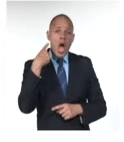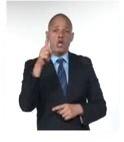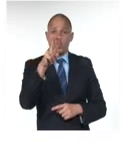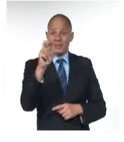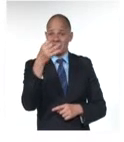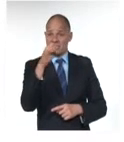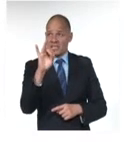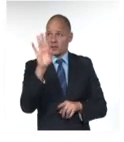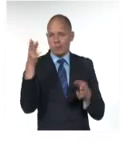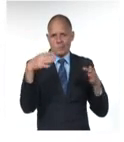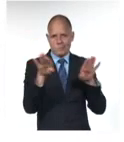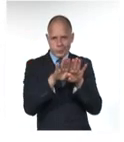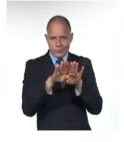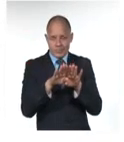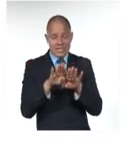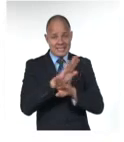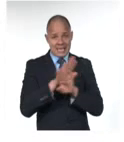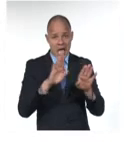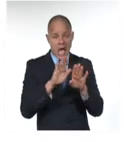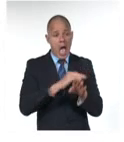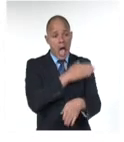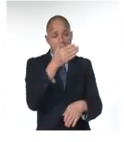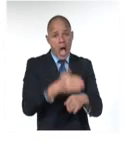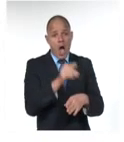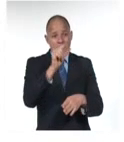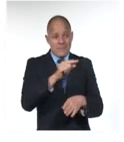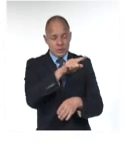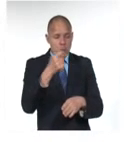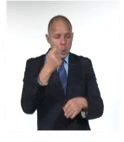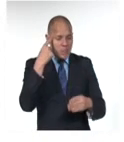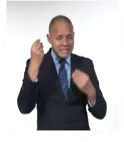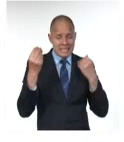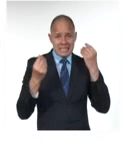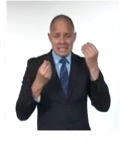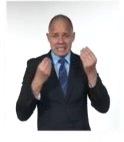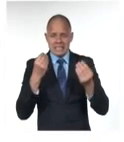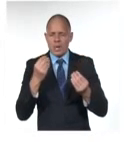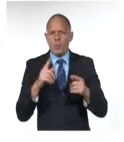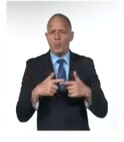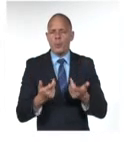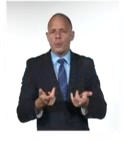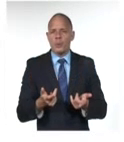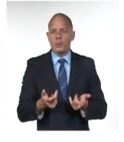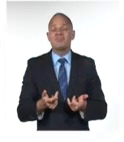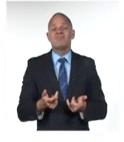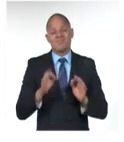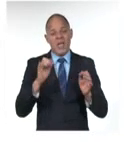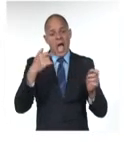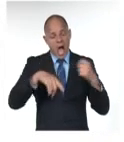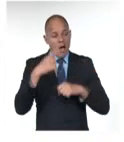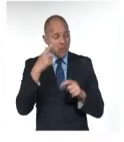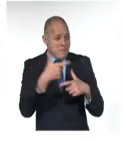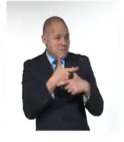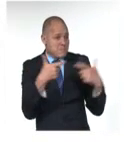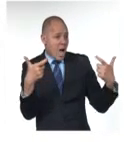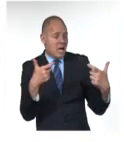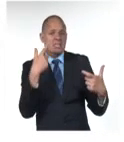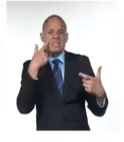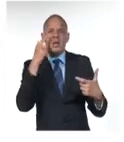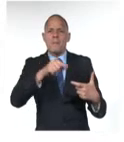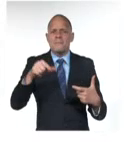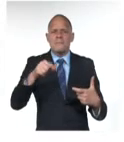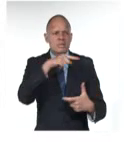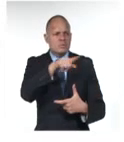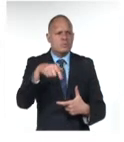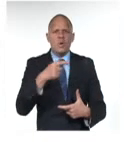décadas anteriores o en el pasado. Esas realidades explican en gran medida el alto flujo migratorio legal e irregular